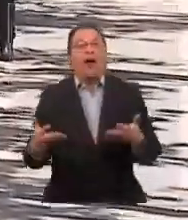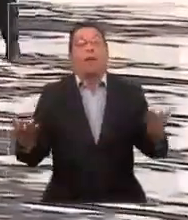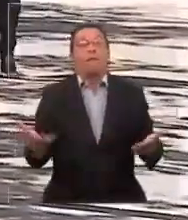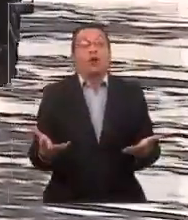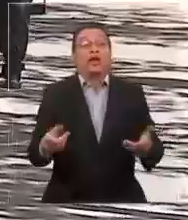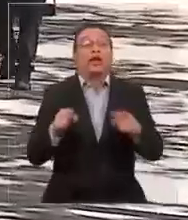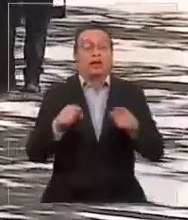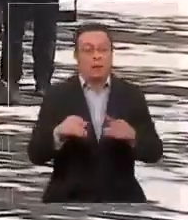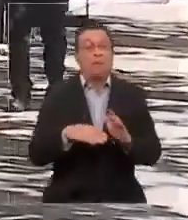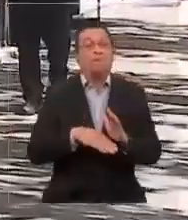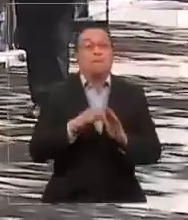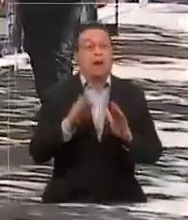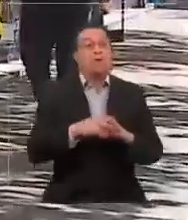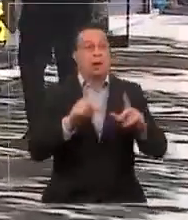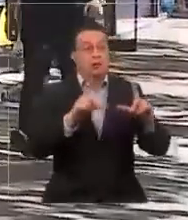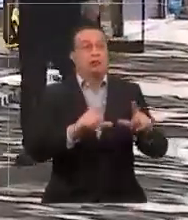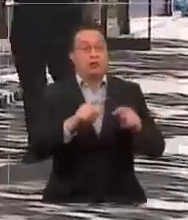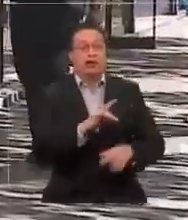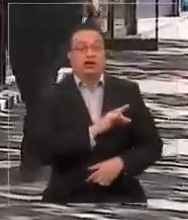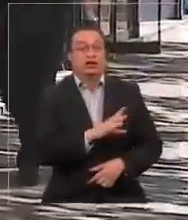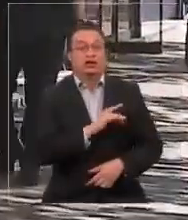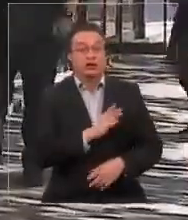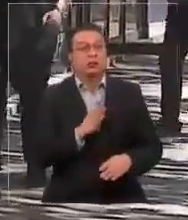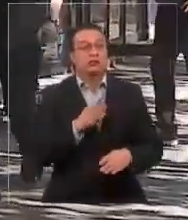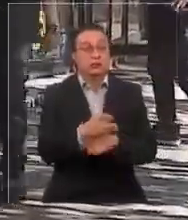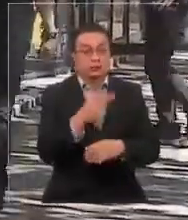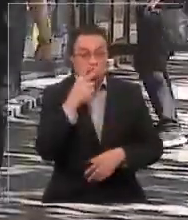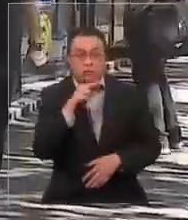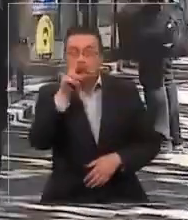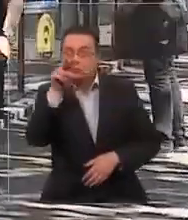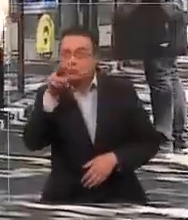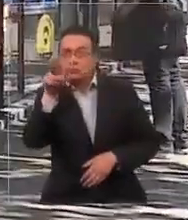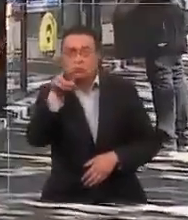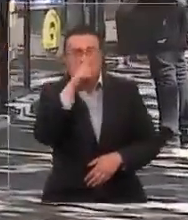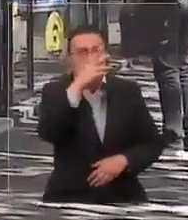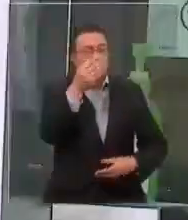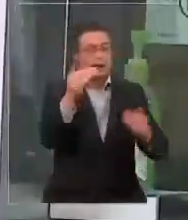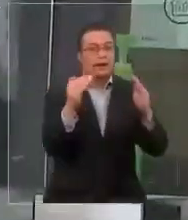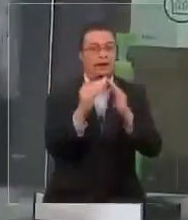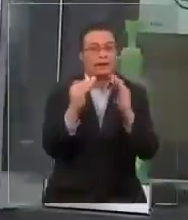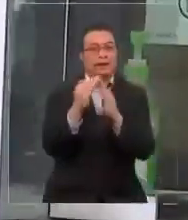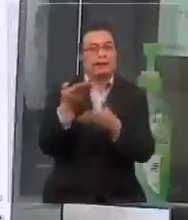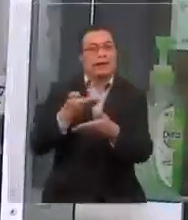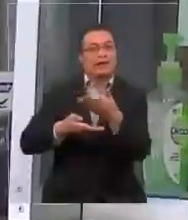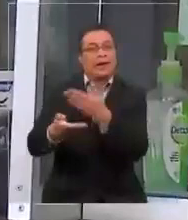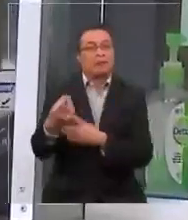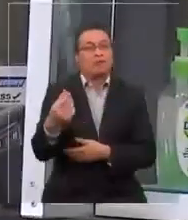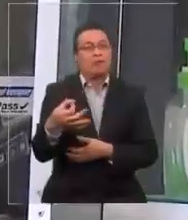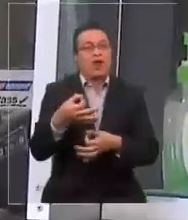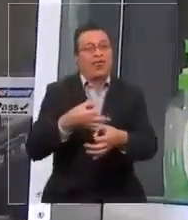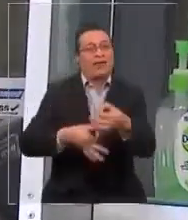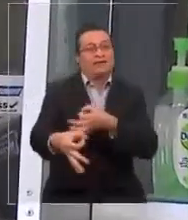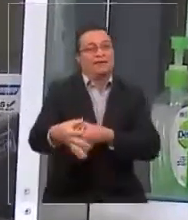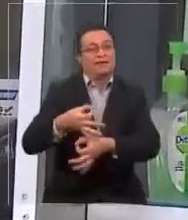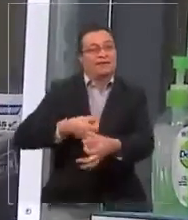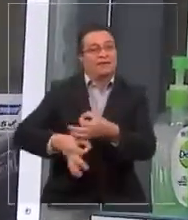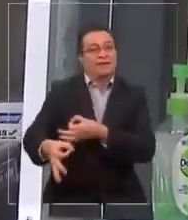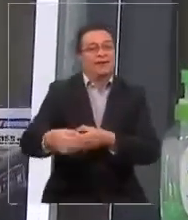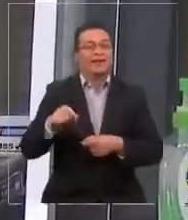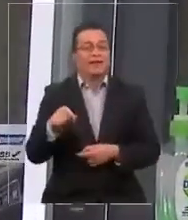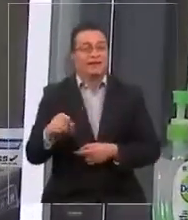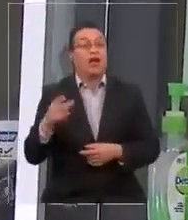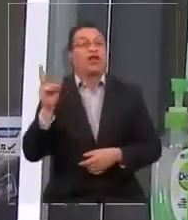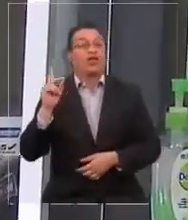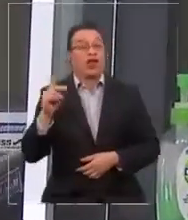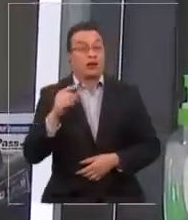eso es que son cada vez más los chilenos que se acercan a vitrinear a las casas de cambio de la capital en busca de la divisa norteamericana la que